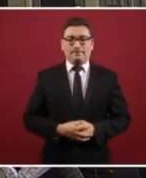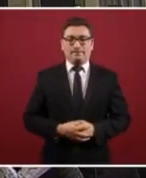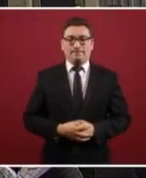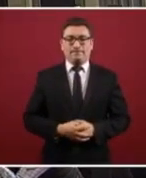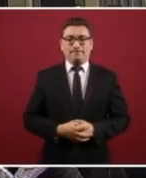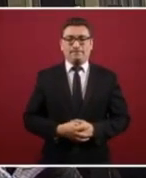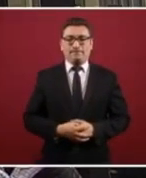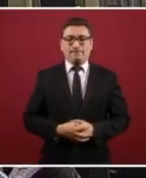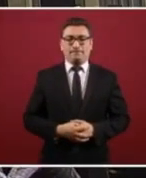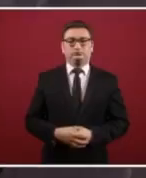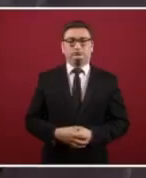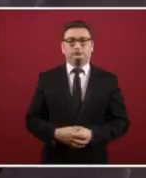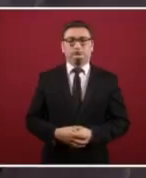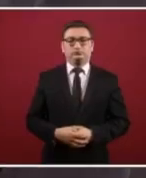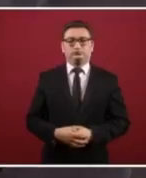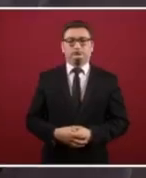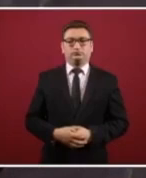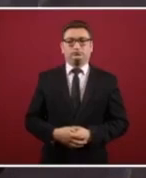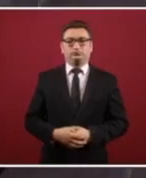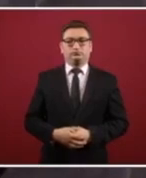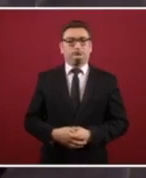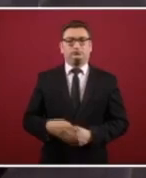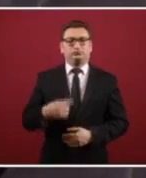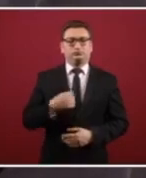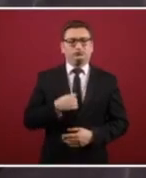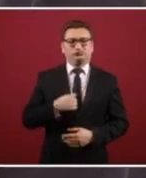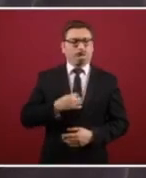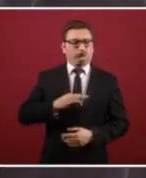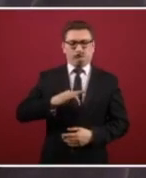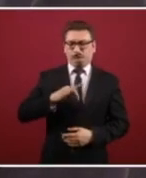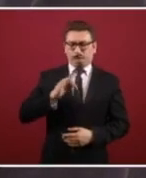No tolero de nadie